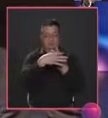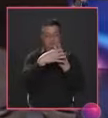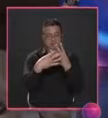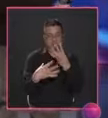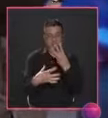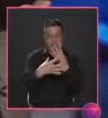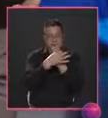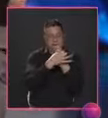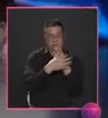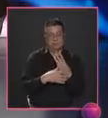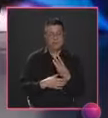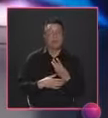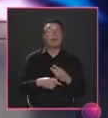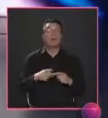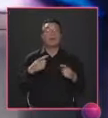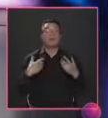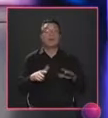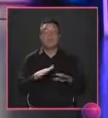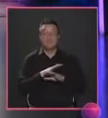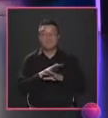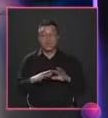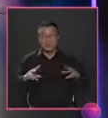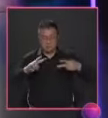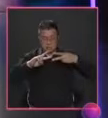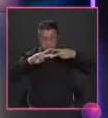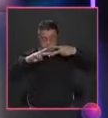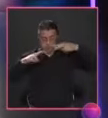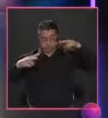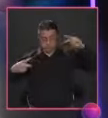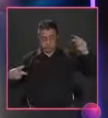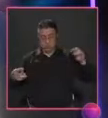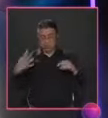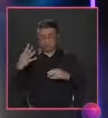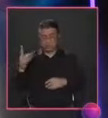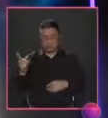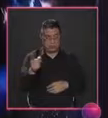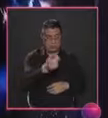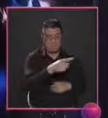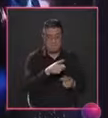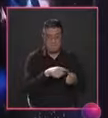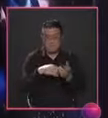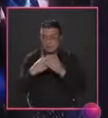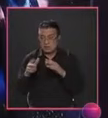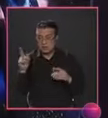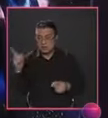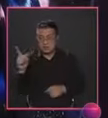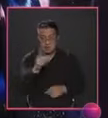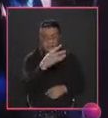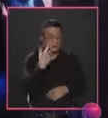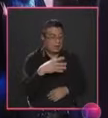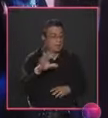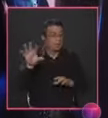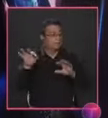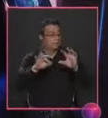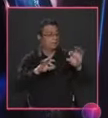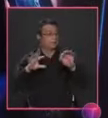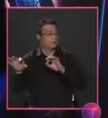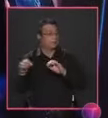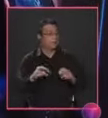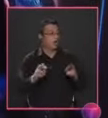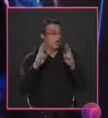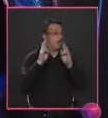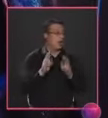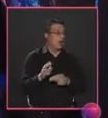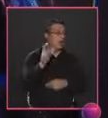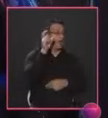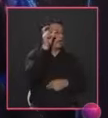Entonces, cuando terminamos de secuenciar estas 4 familias, fuimos a seleccionar, ojalá, el